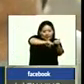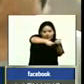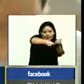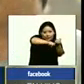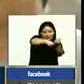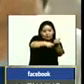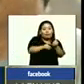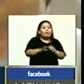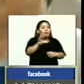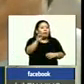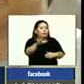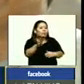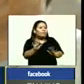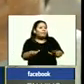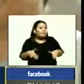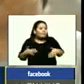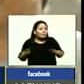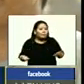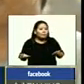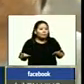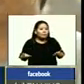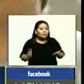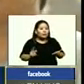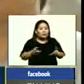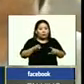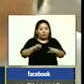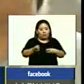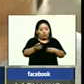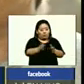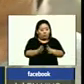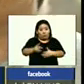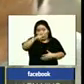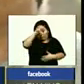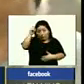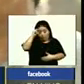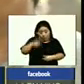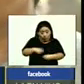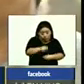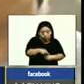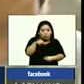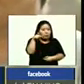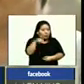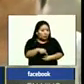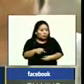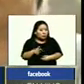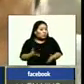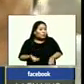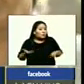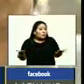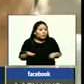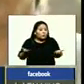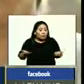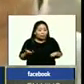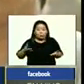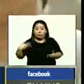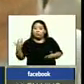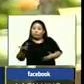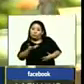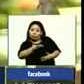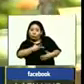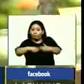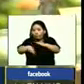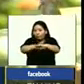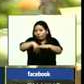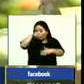fundamental de estar manejando una agricultura orgánica. Eso es lo que nos da un fundamento en nuestro municipio.